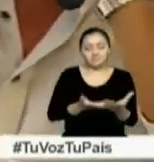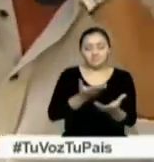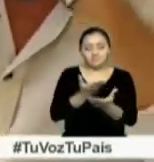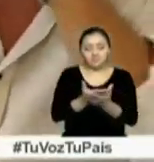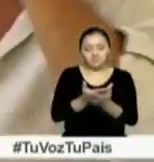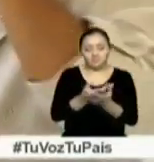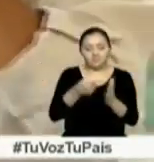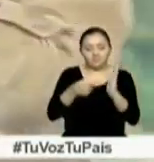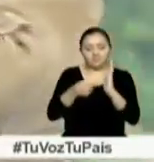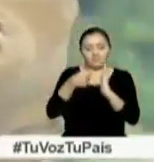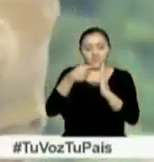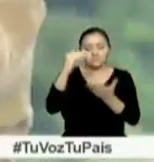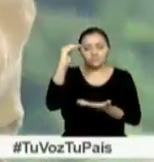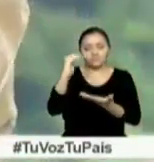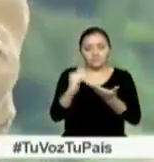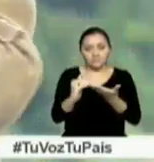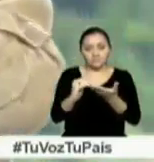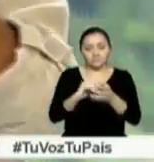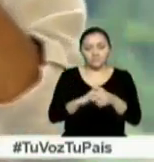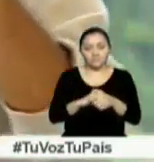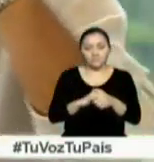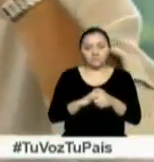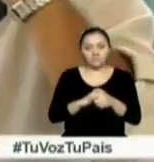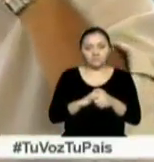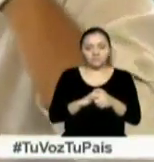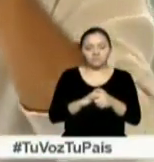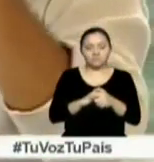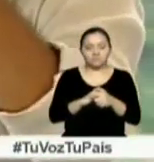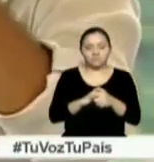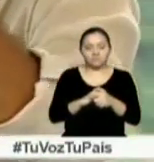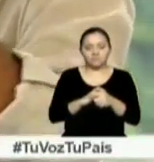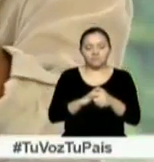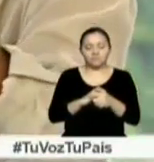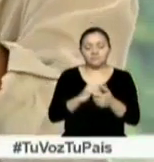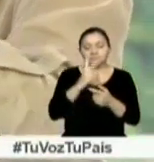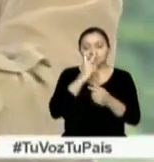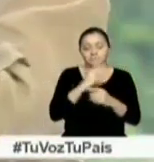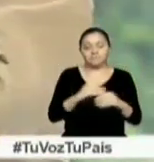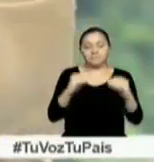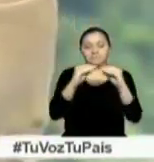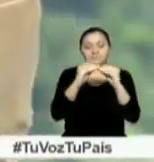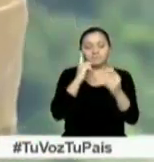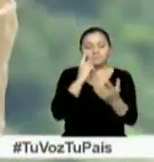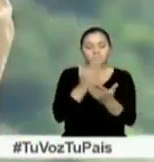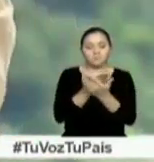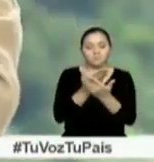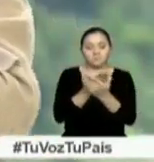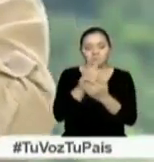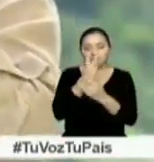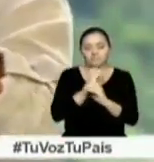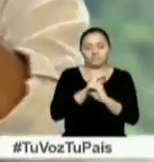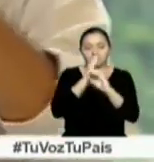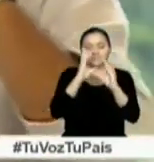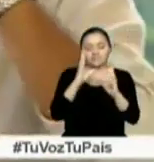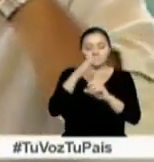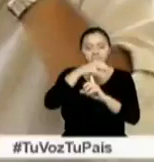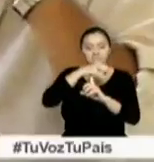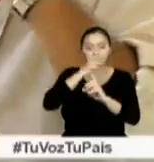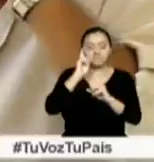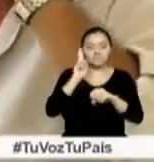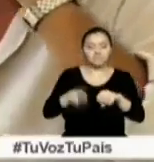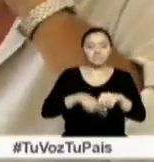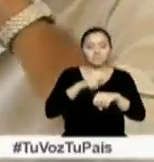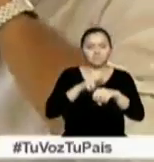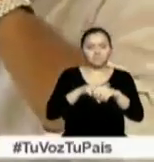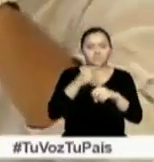recortar impuestos para rico porque eso es lo que andan proponiendo hasta los parques nacionales los